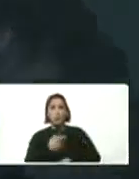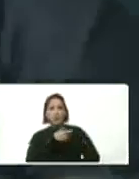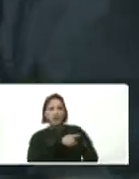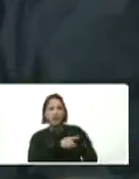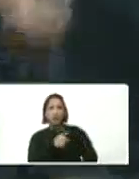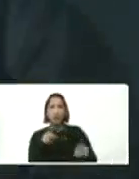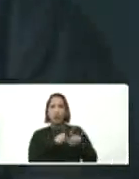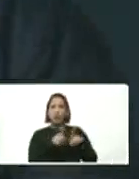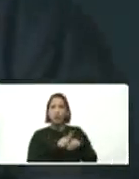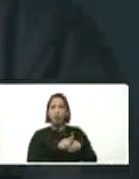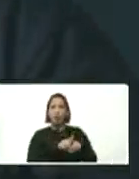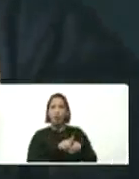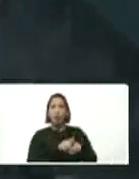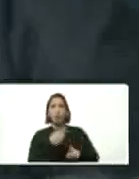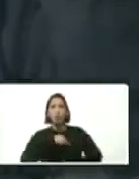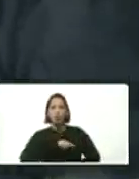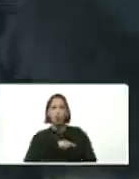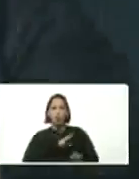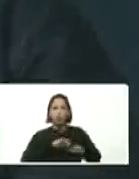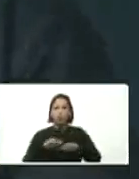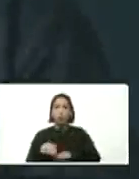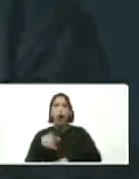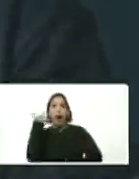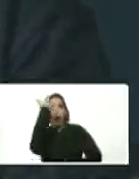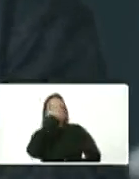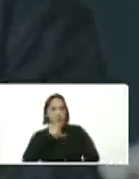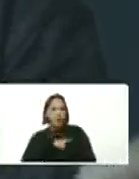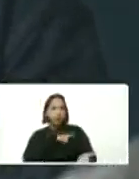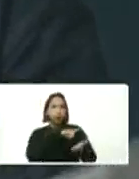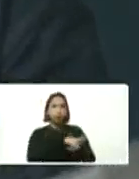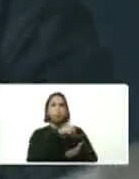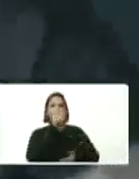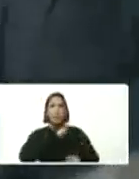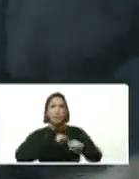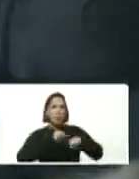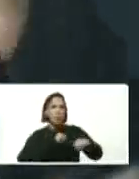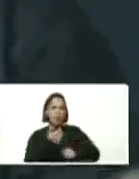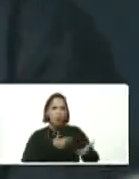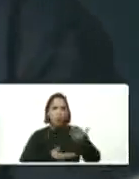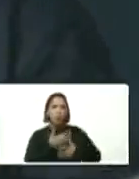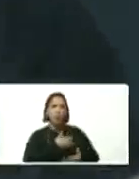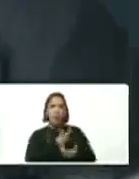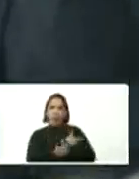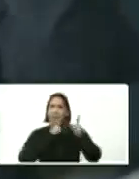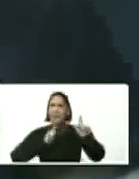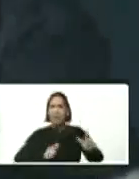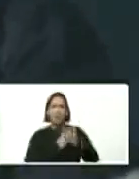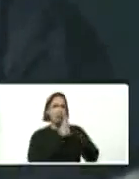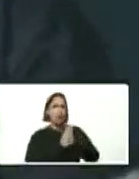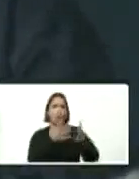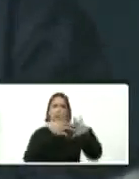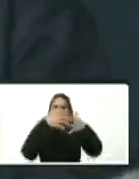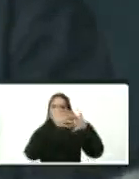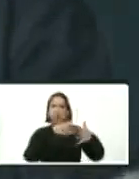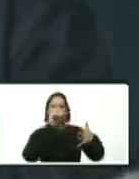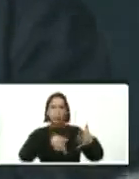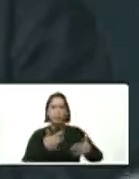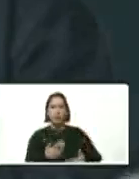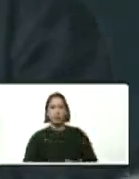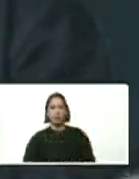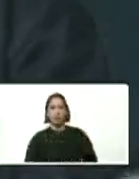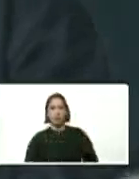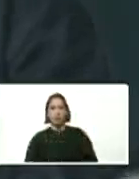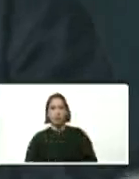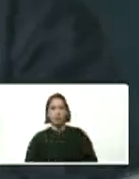efecto dominó. Nosotros estuvimos en África y había movimientos de solidaridad Free Alex Saad. En Estados Unidos, en la Florida,